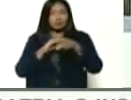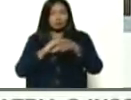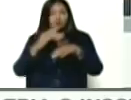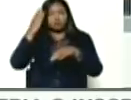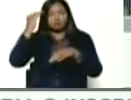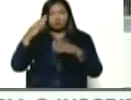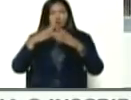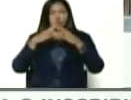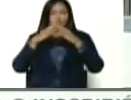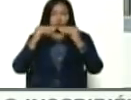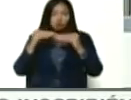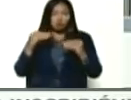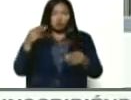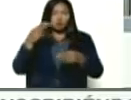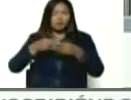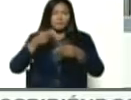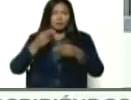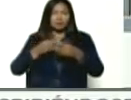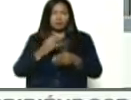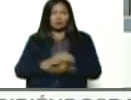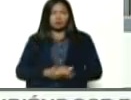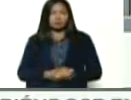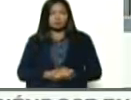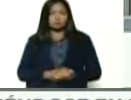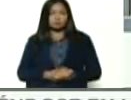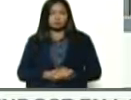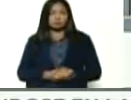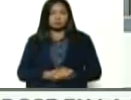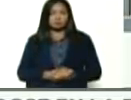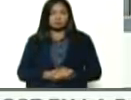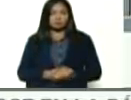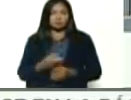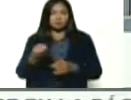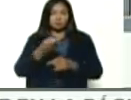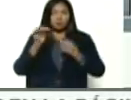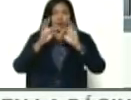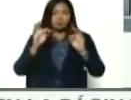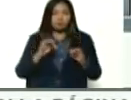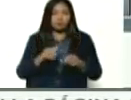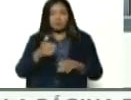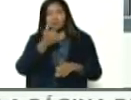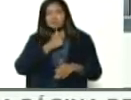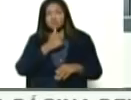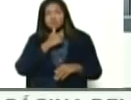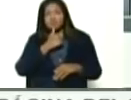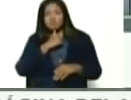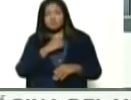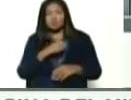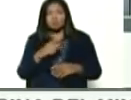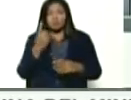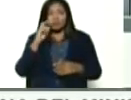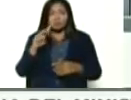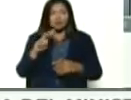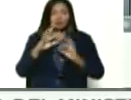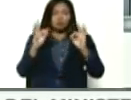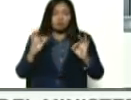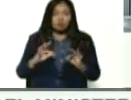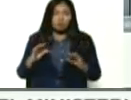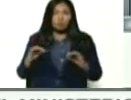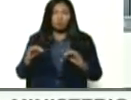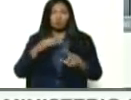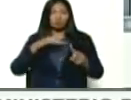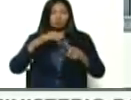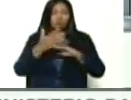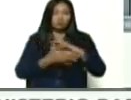todos sus pecados y traten de colaborar en vez de perturbar en vez